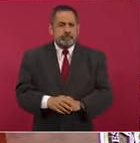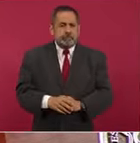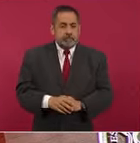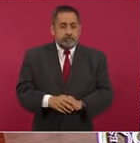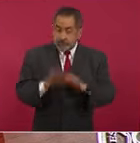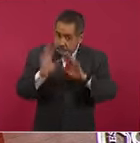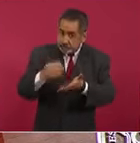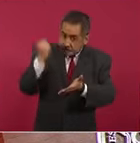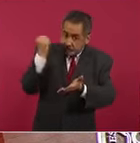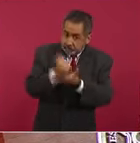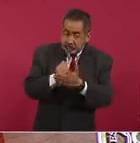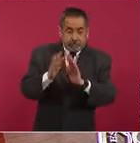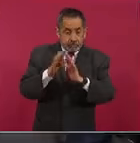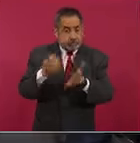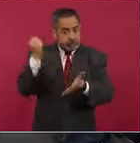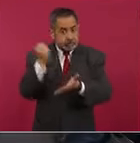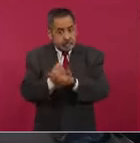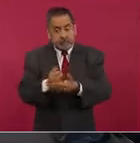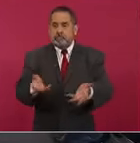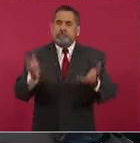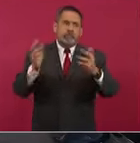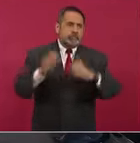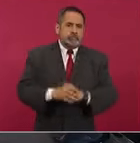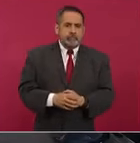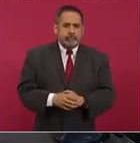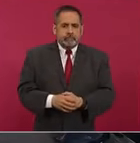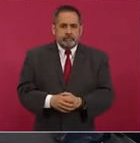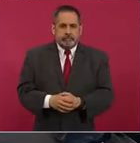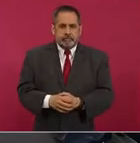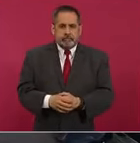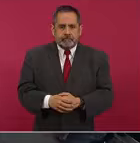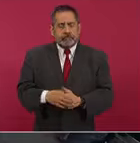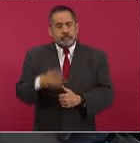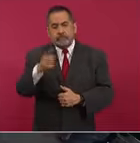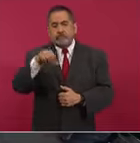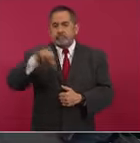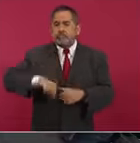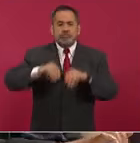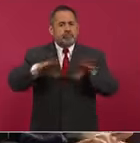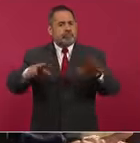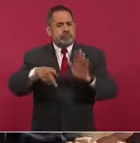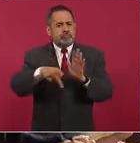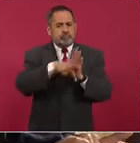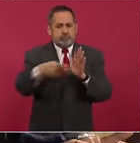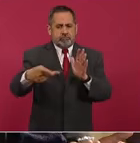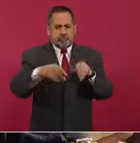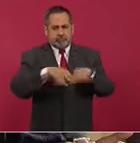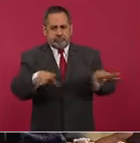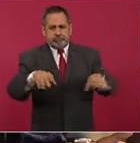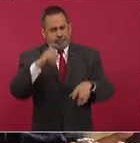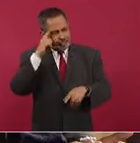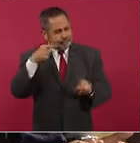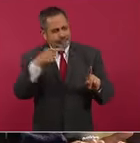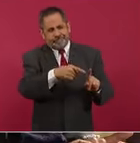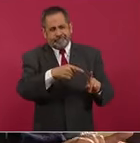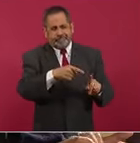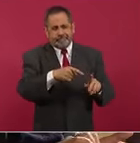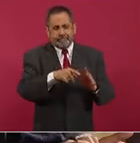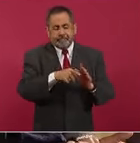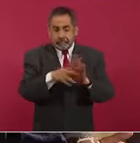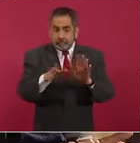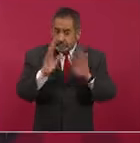Ah, ¿ya lo aprobaron? Sí, ya está aprobado. Ah, pues sí. Ya. Sí, incluso hoy es nota en uno de los periódicos que regularmente usted lo critica.